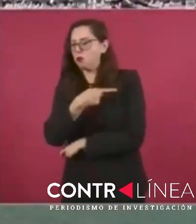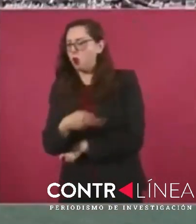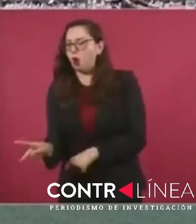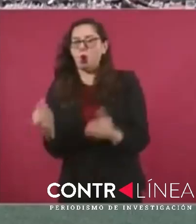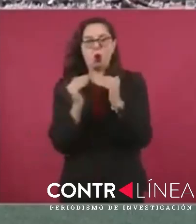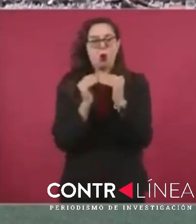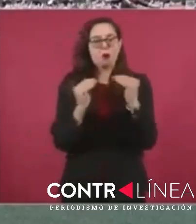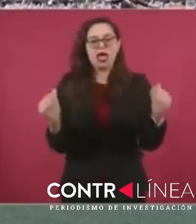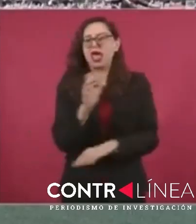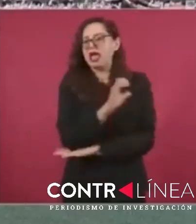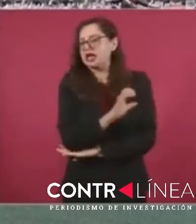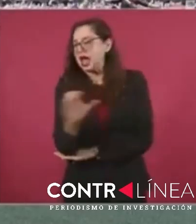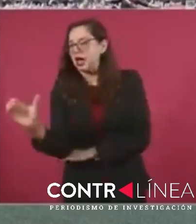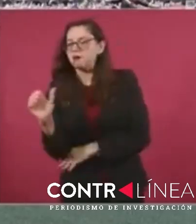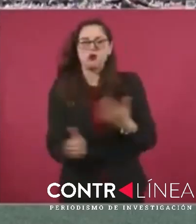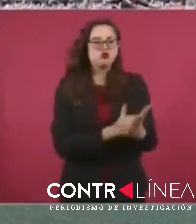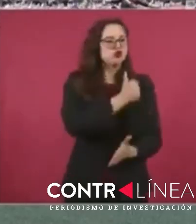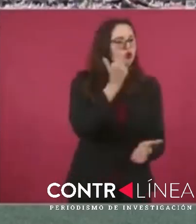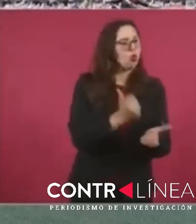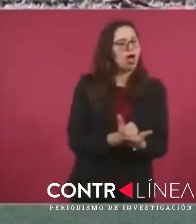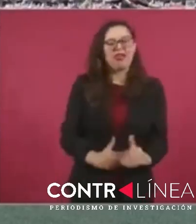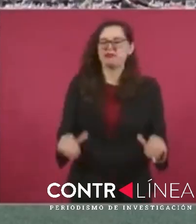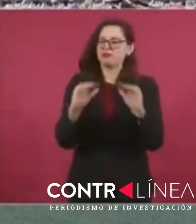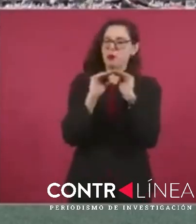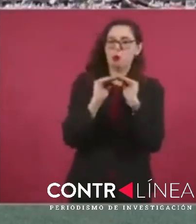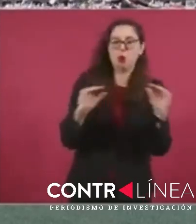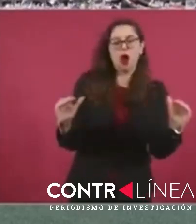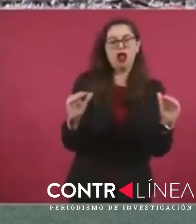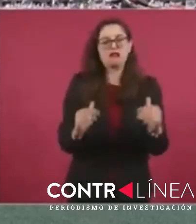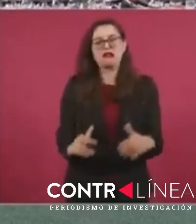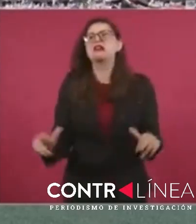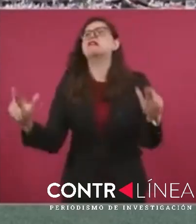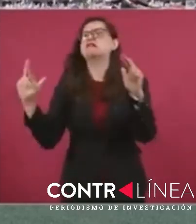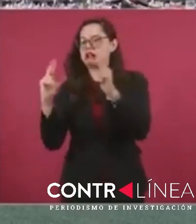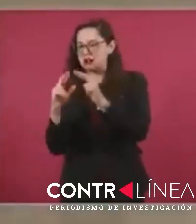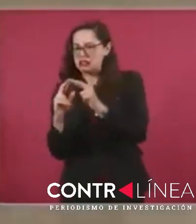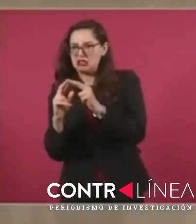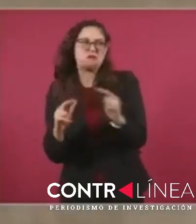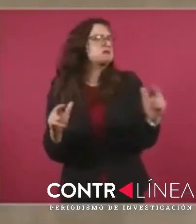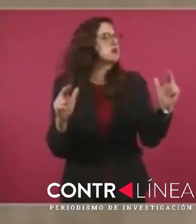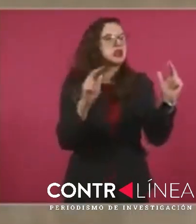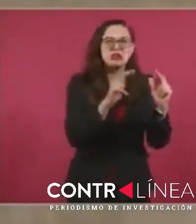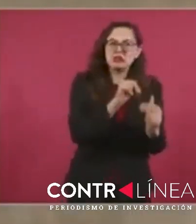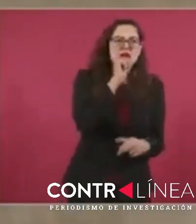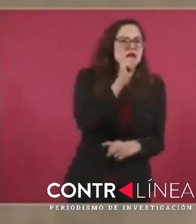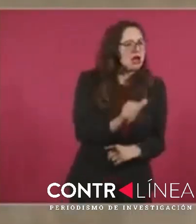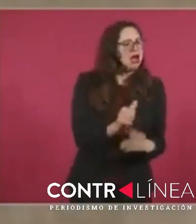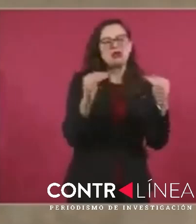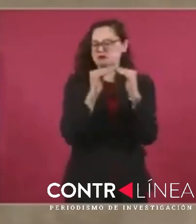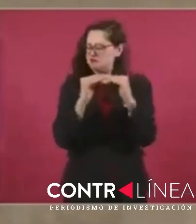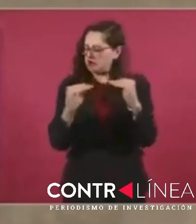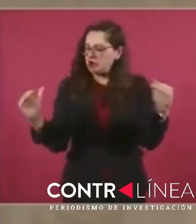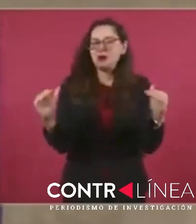la gente del campo y de la ciudad, a creyentes y no